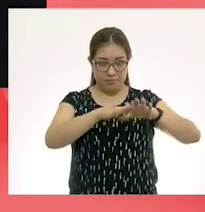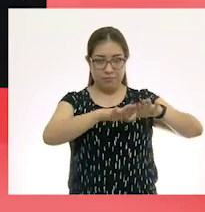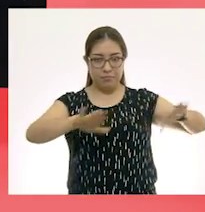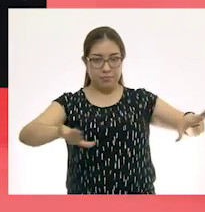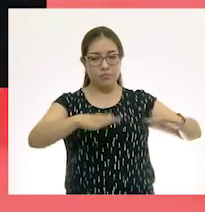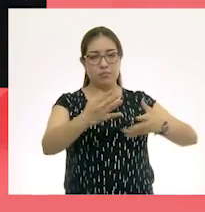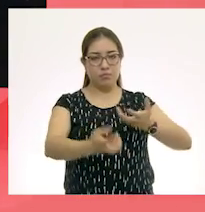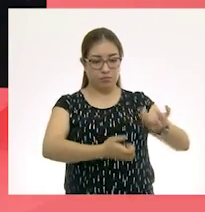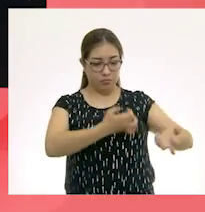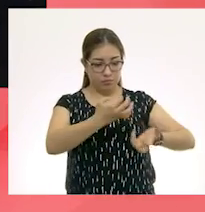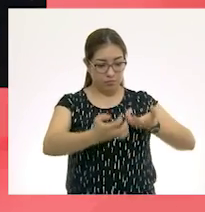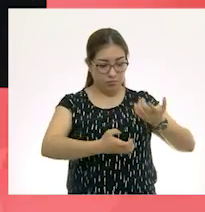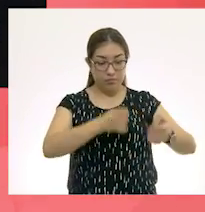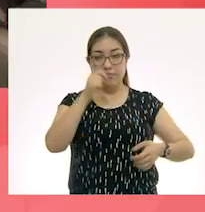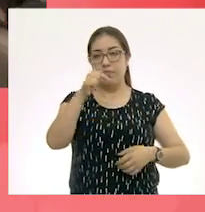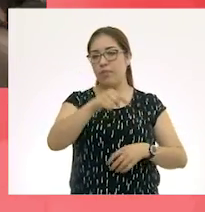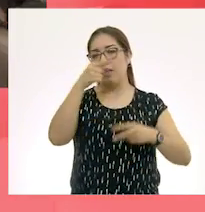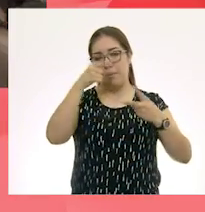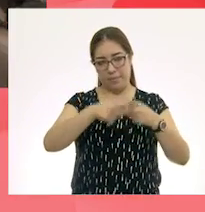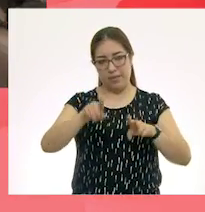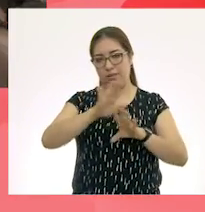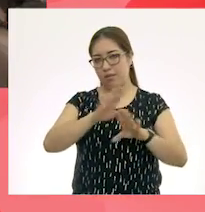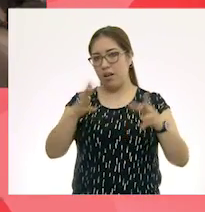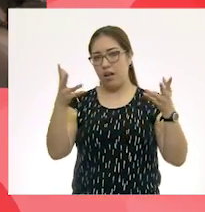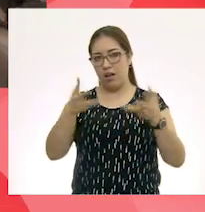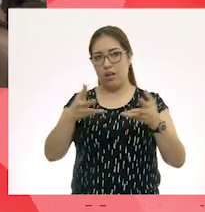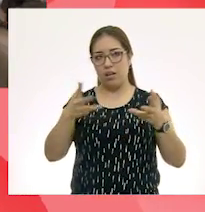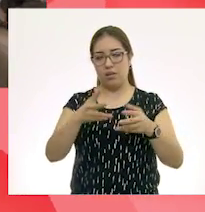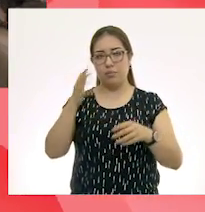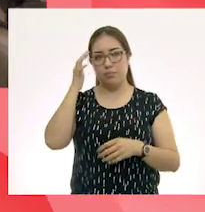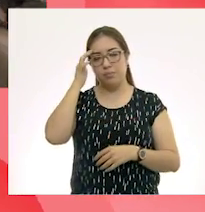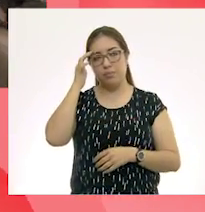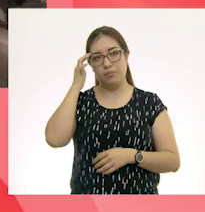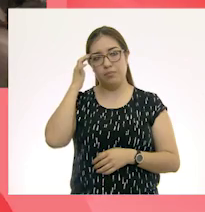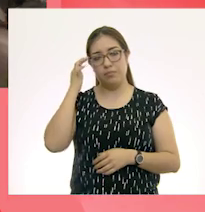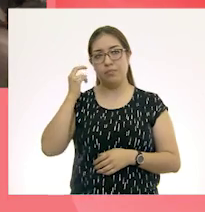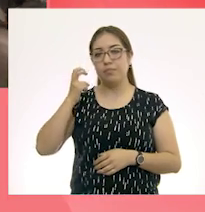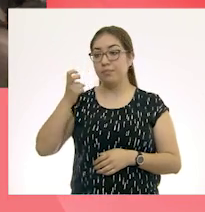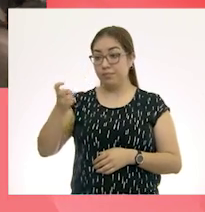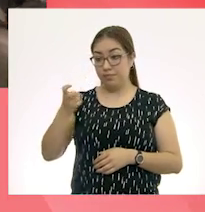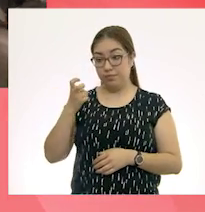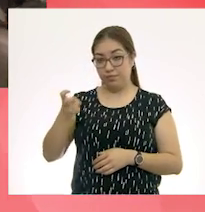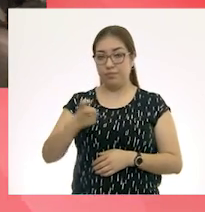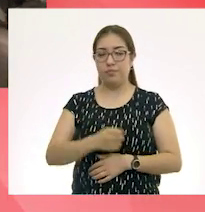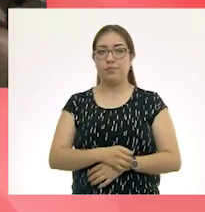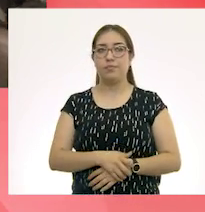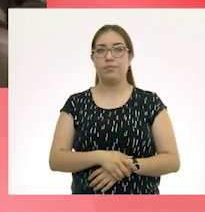empezar a hacer. Muy bien. Ujú. Esta cantidad de Y ingredientes. esto también, es